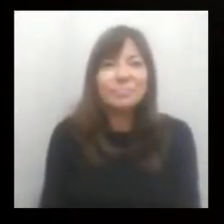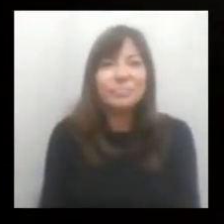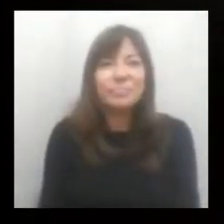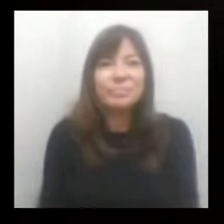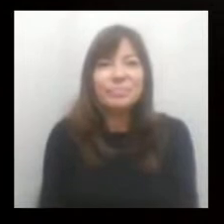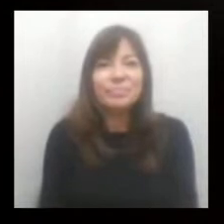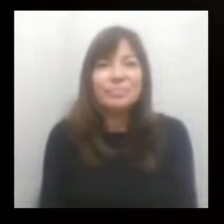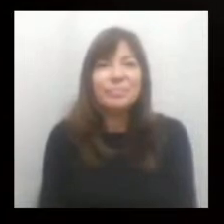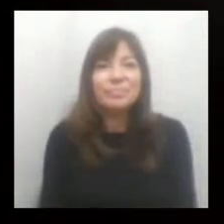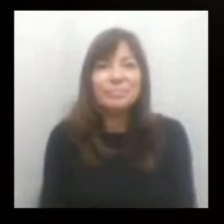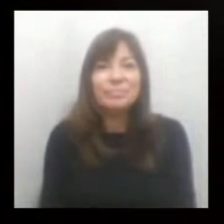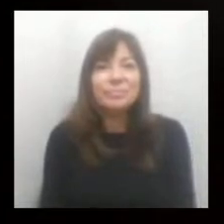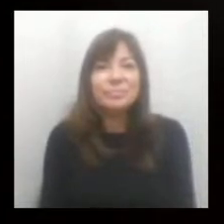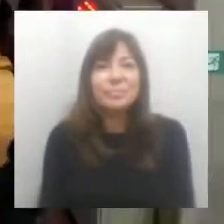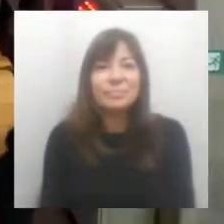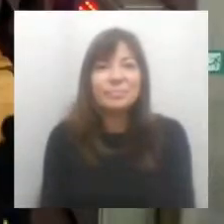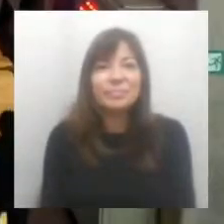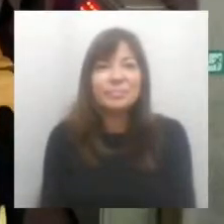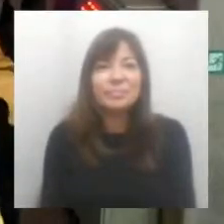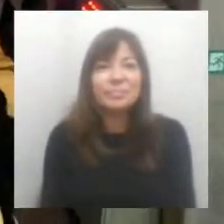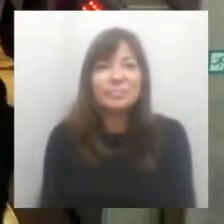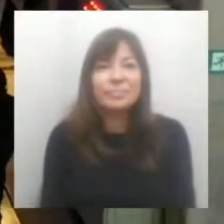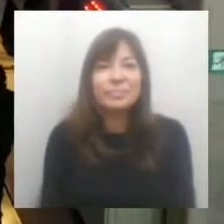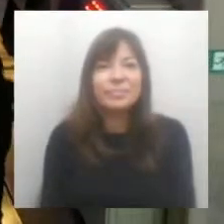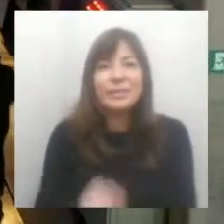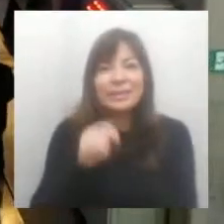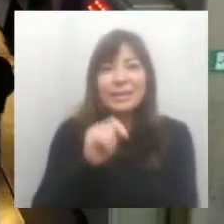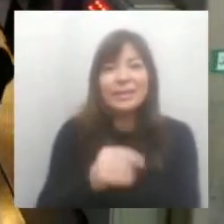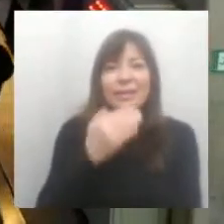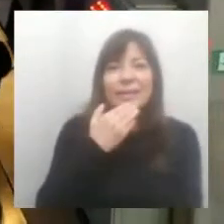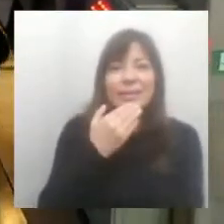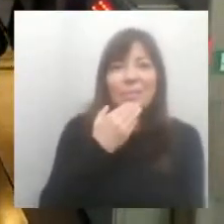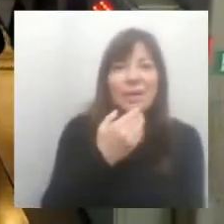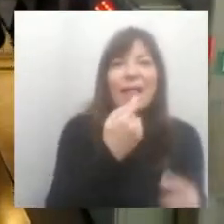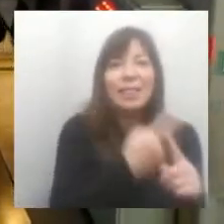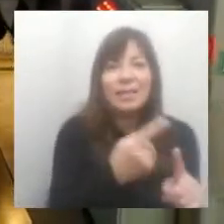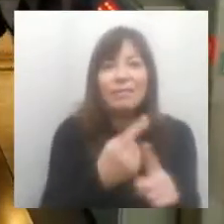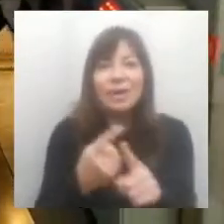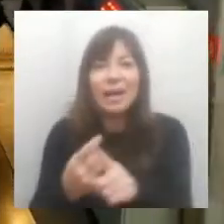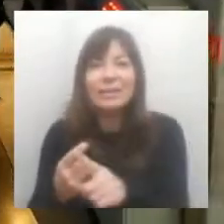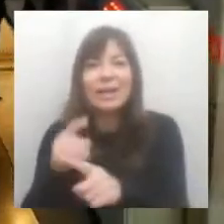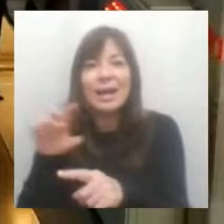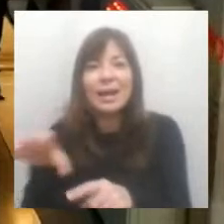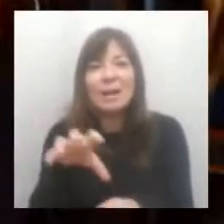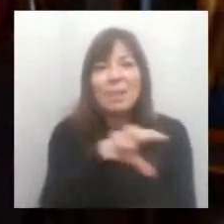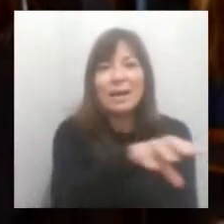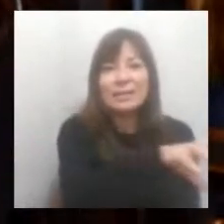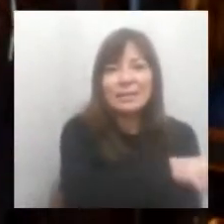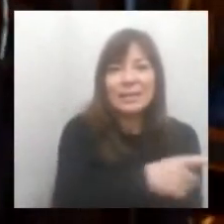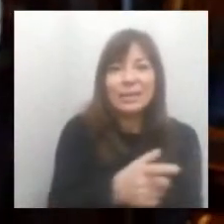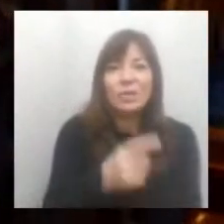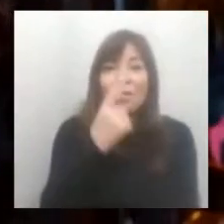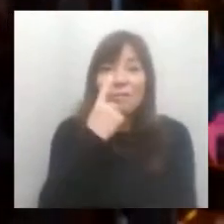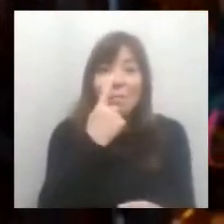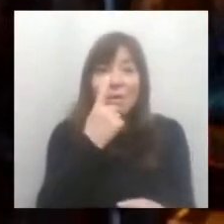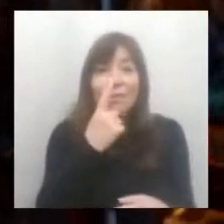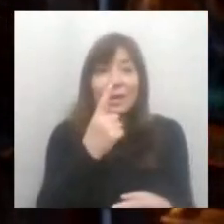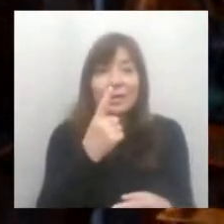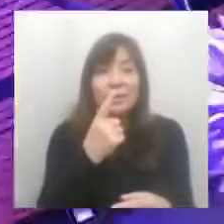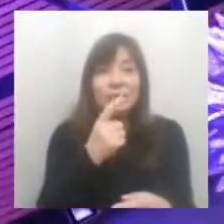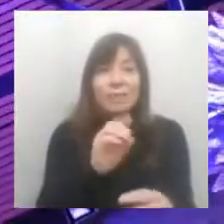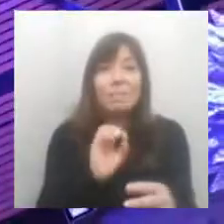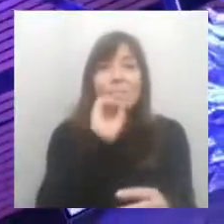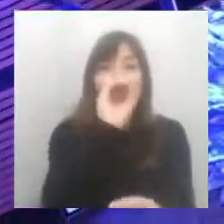Hay diferentes, también, las habíamos mencionado, que hay diferentes obras de arte repartidas también por la exhibición, así que ahí estoy atento si alguien los